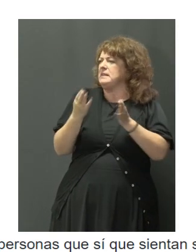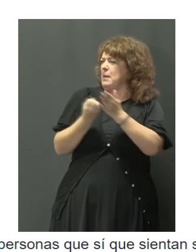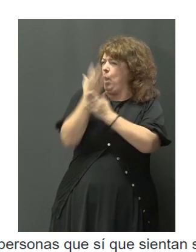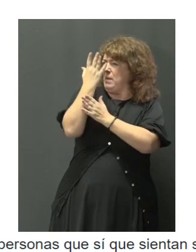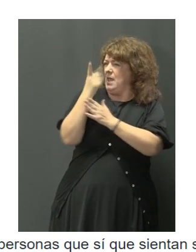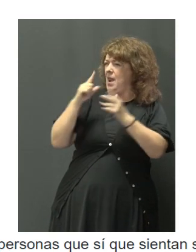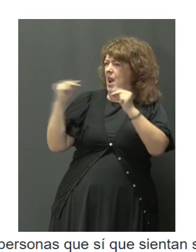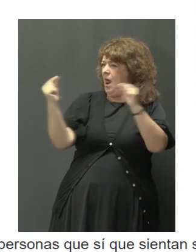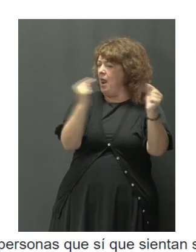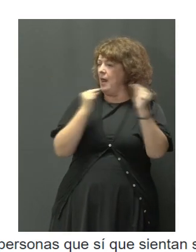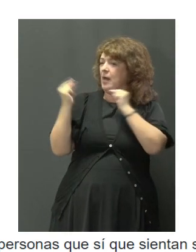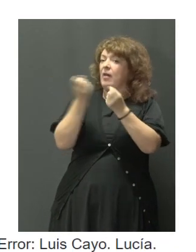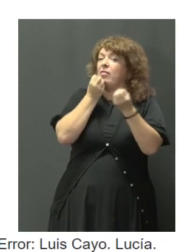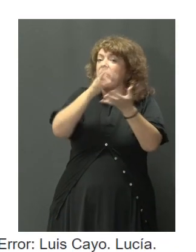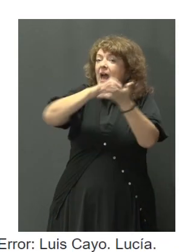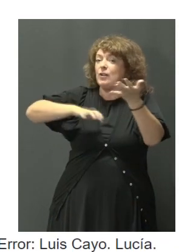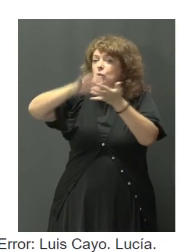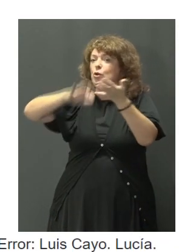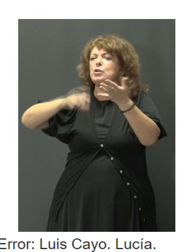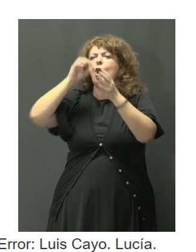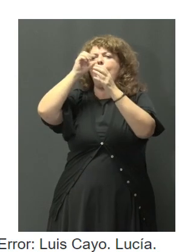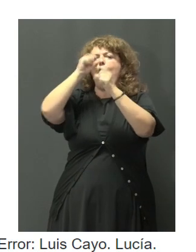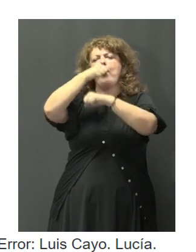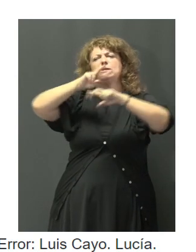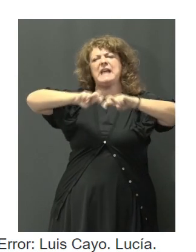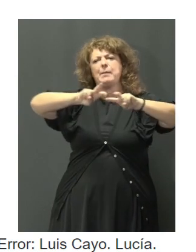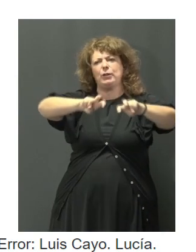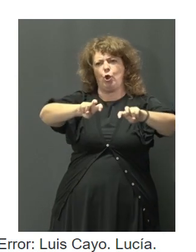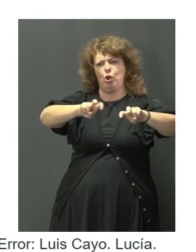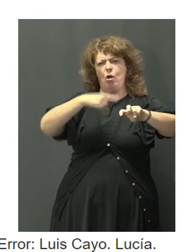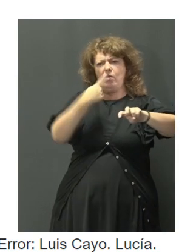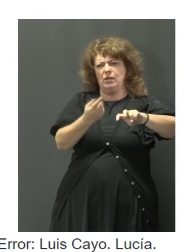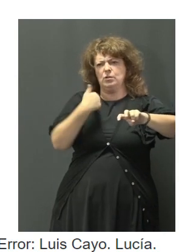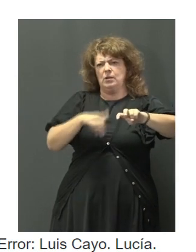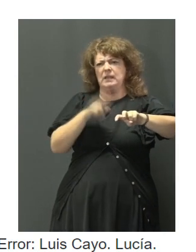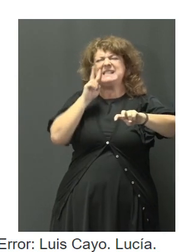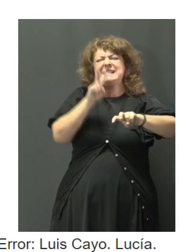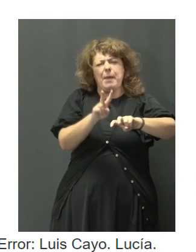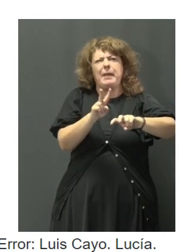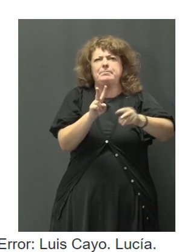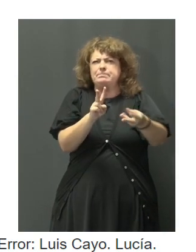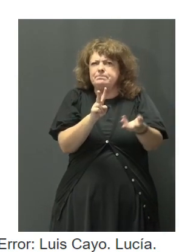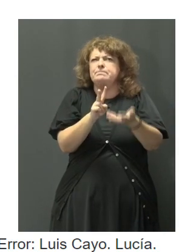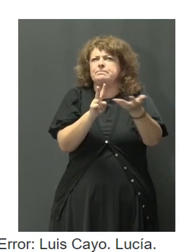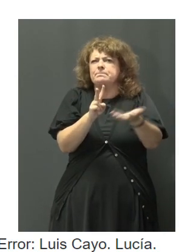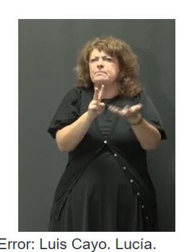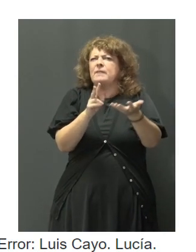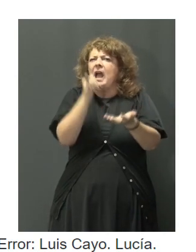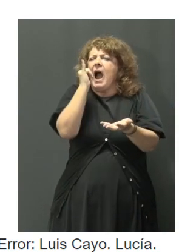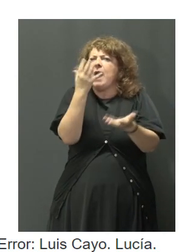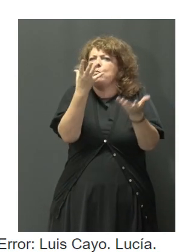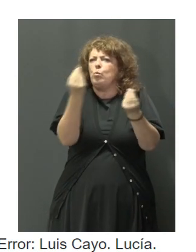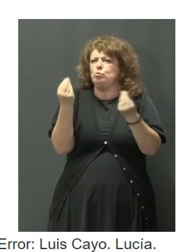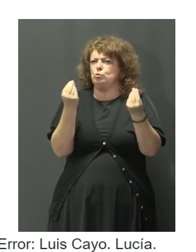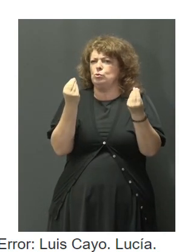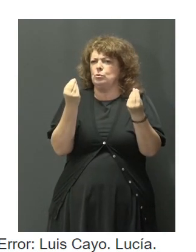anterior, con datos del observatorio, pues se ve que hay